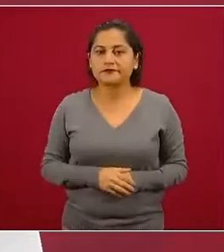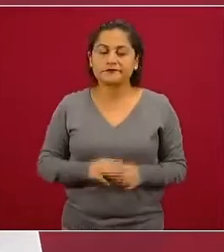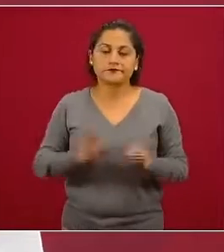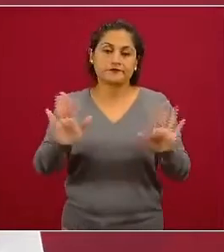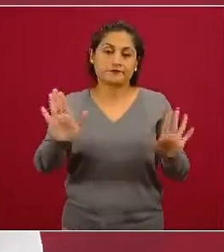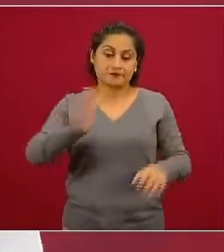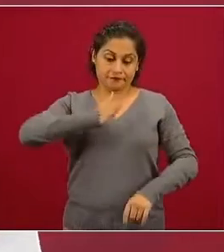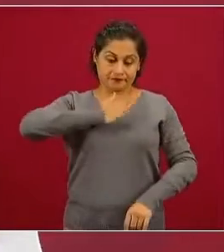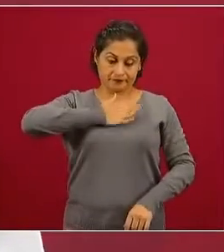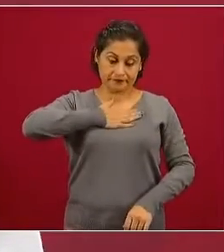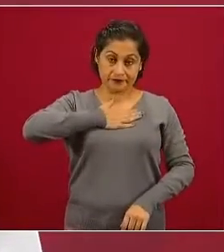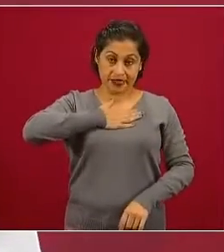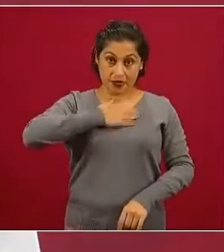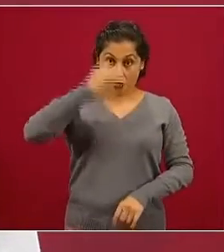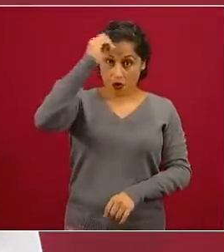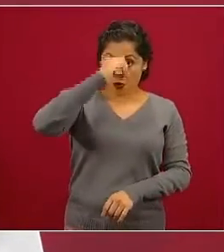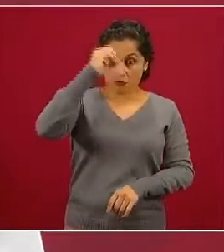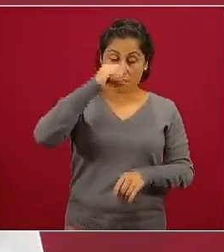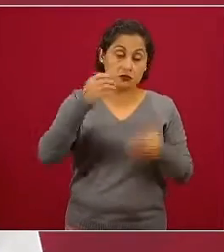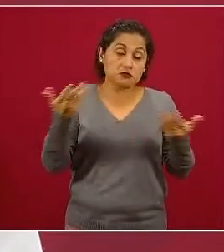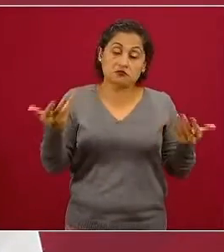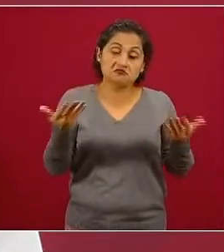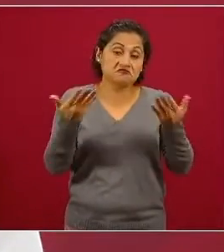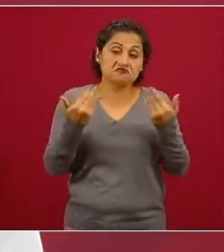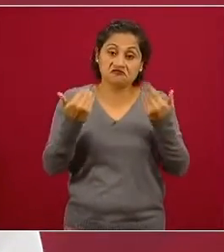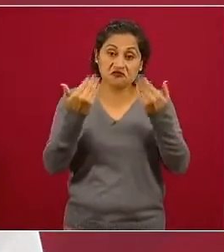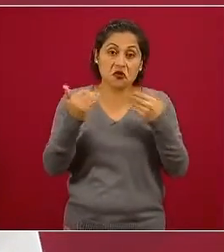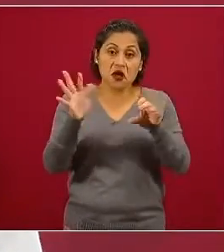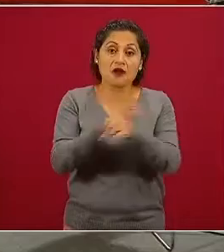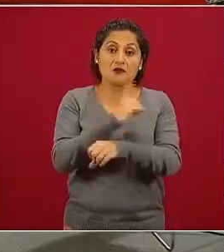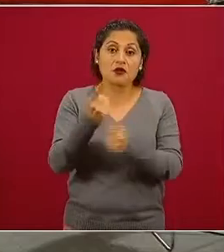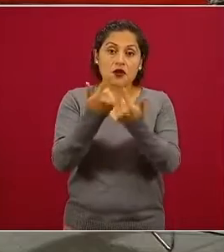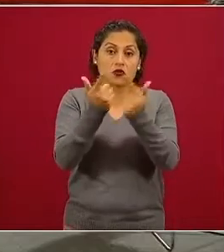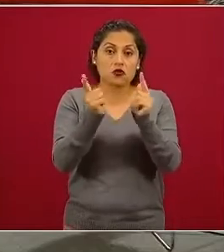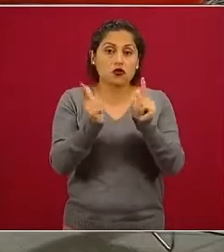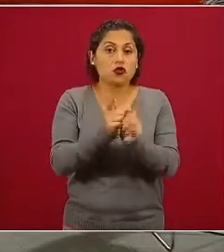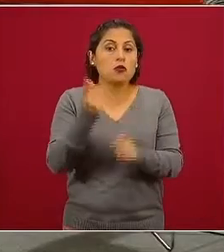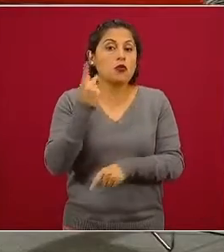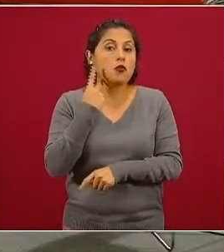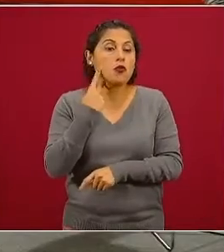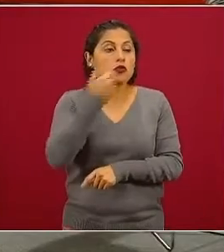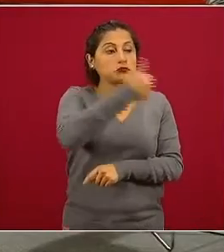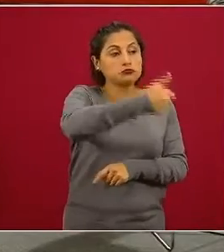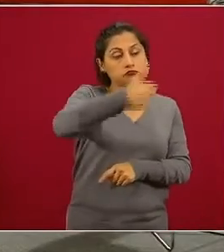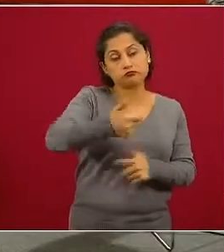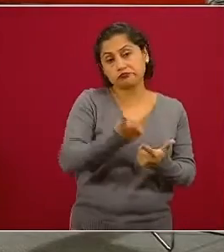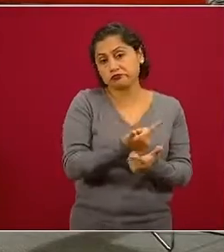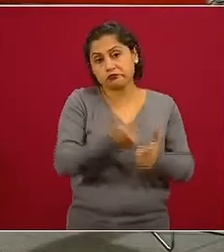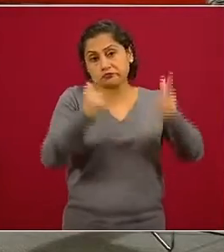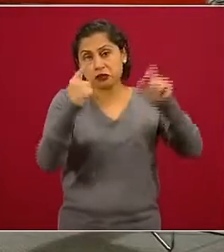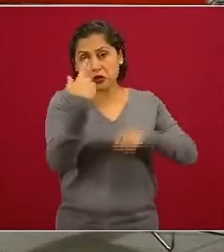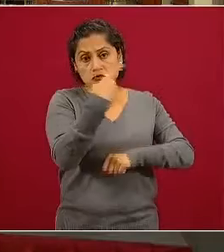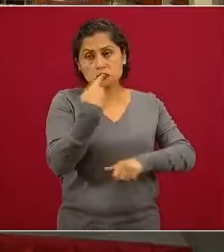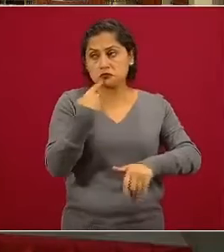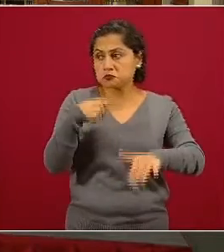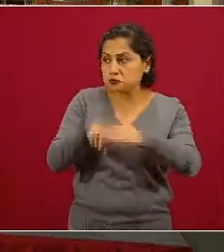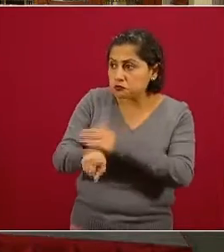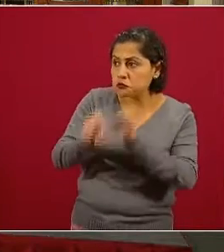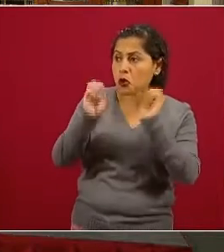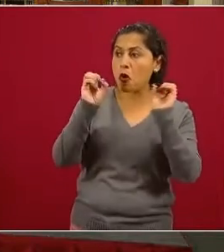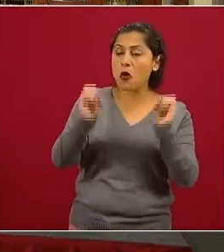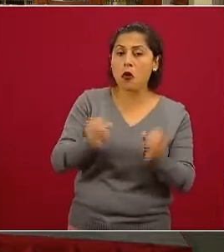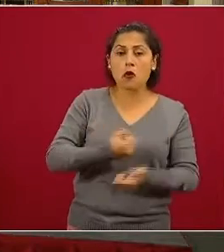que mañana los panistas van a acudir a la FGR para presentar una denuncia de hechos en contra de su persona? Ellos alegan que son